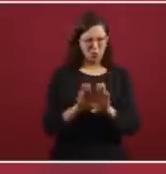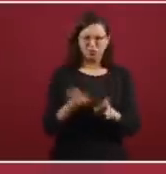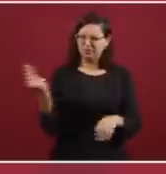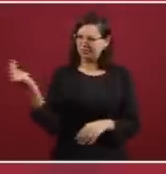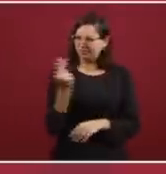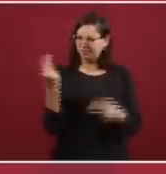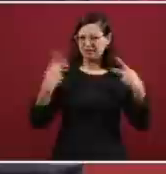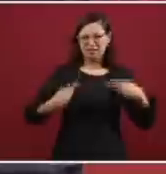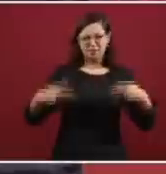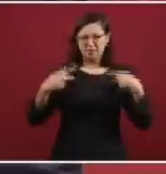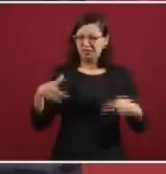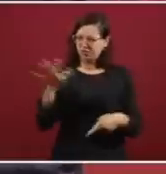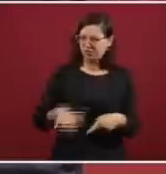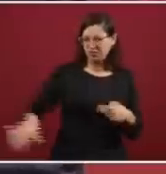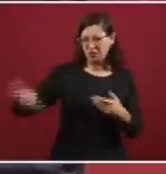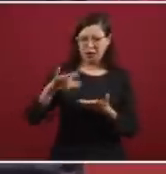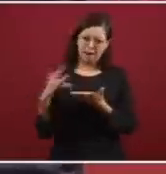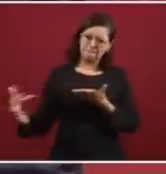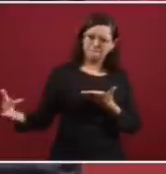No podría.